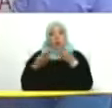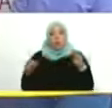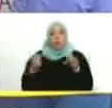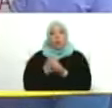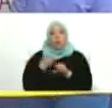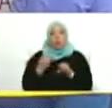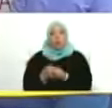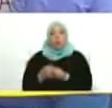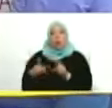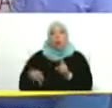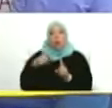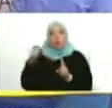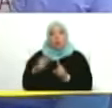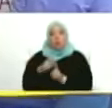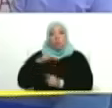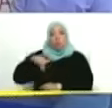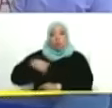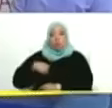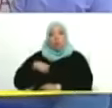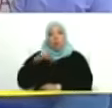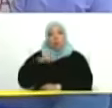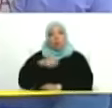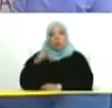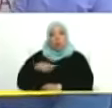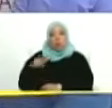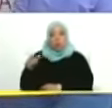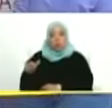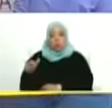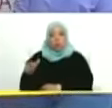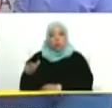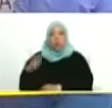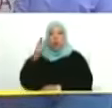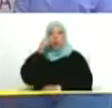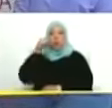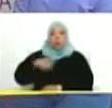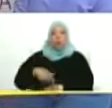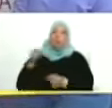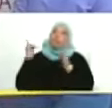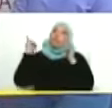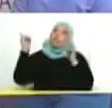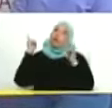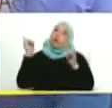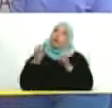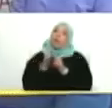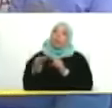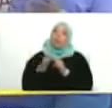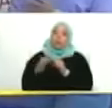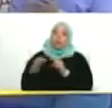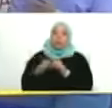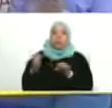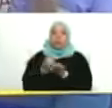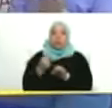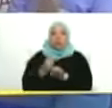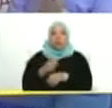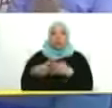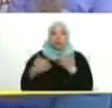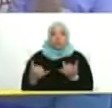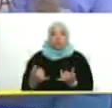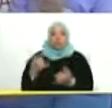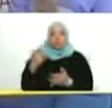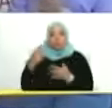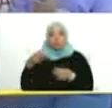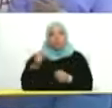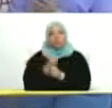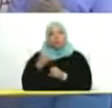tanta espiritualidad para con nuestra gente, presidente. Estamos hoy de fiesta en este municipio porque vamos a inaugurar